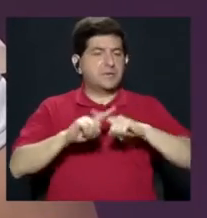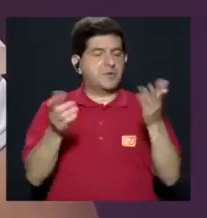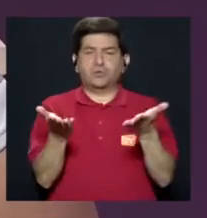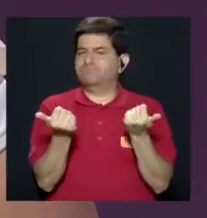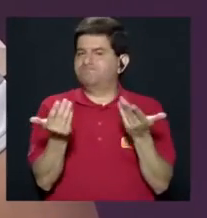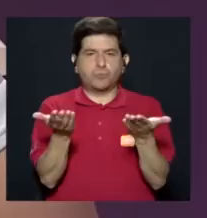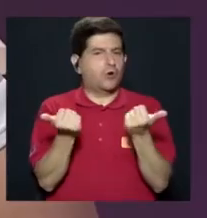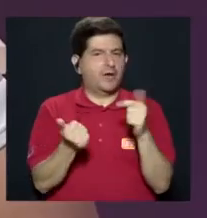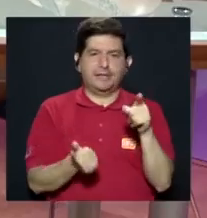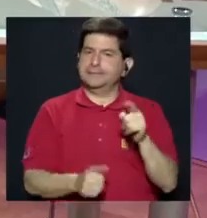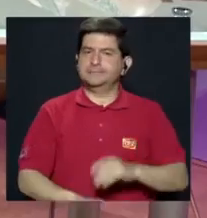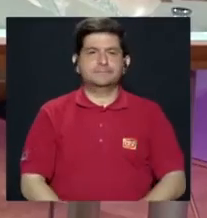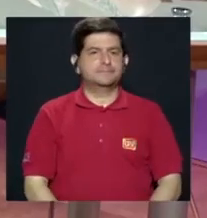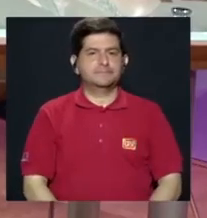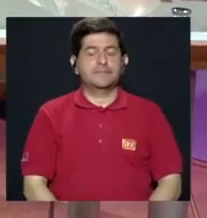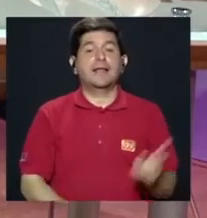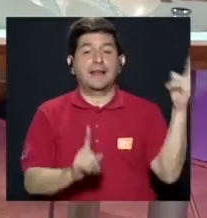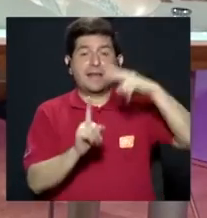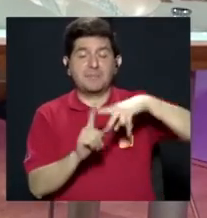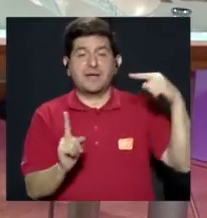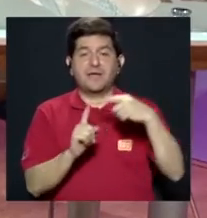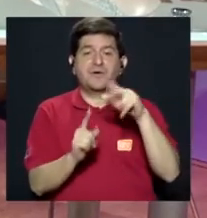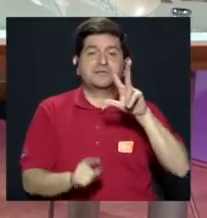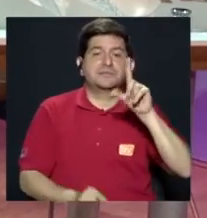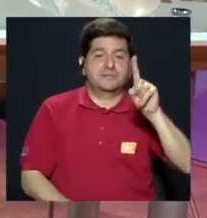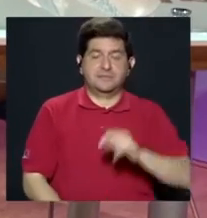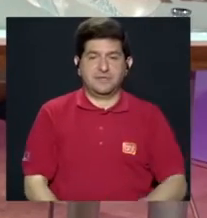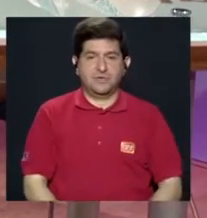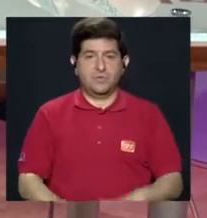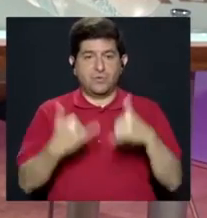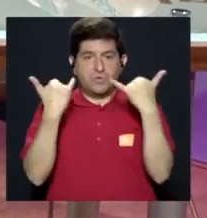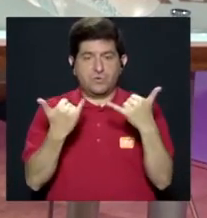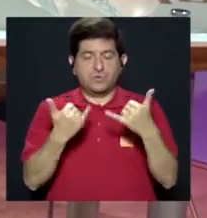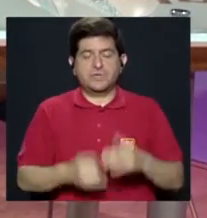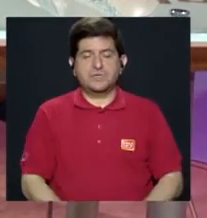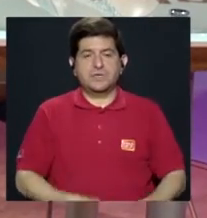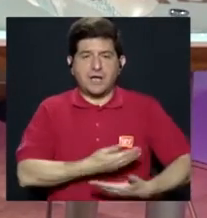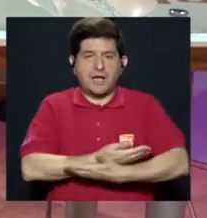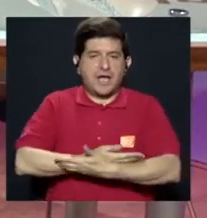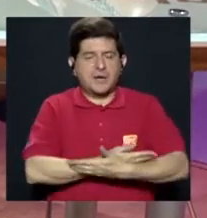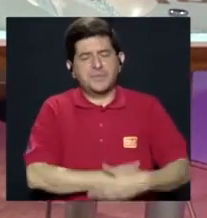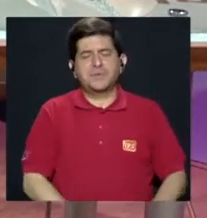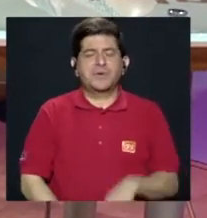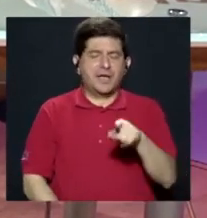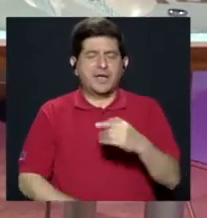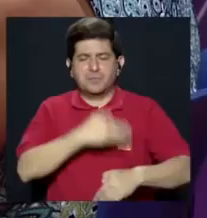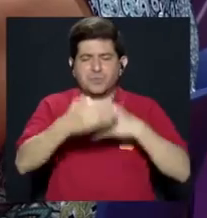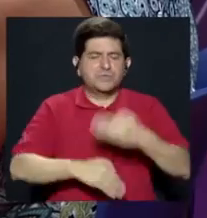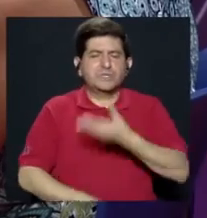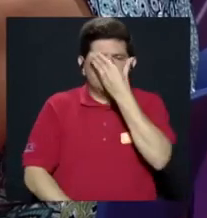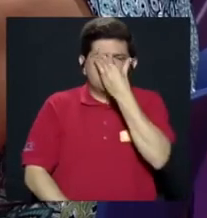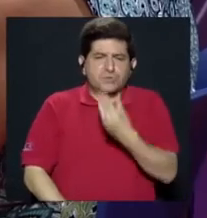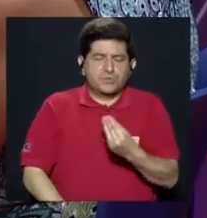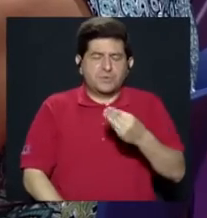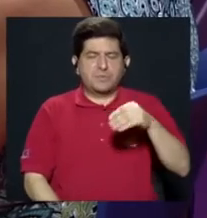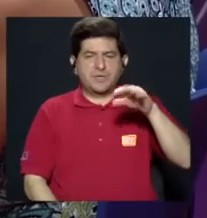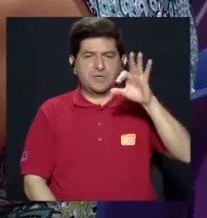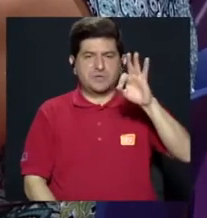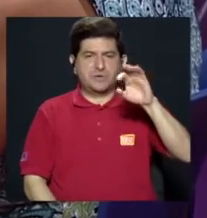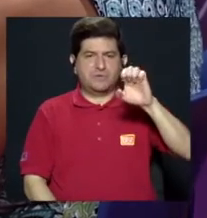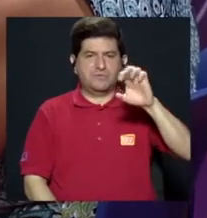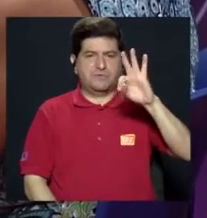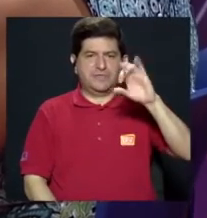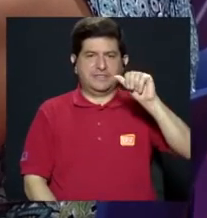quisieron. Entonces me la practicaron hasta el 31, cuando ya la bebé estaba con sufrimiento fetal. ¿Y la bebé